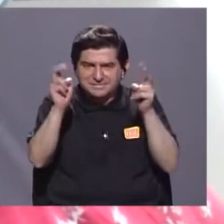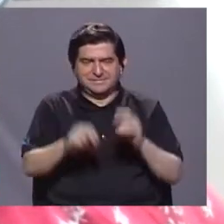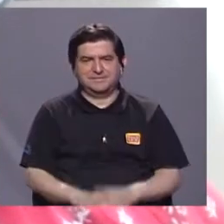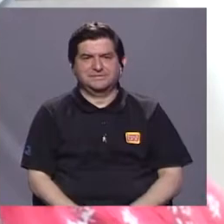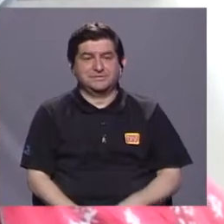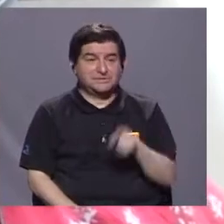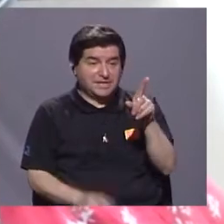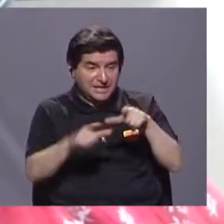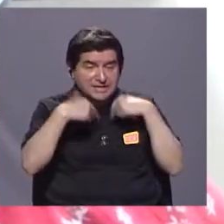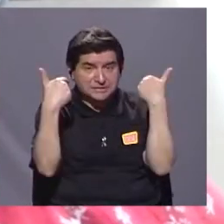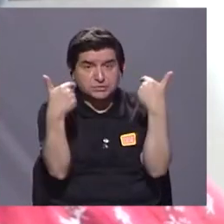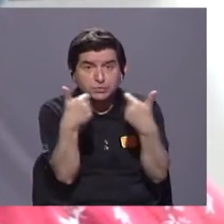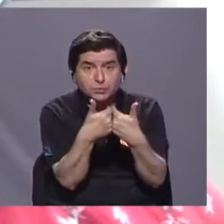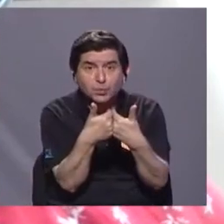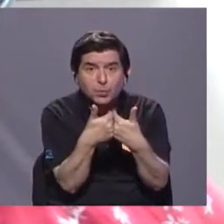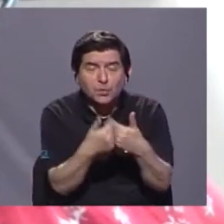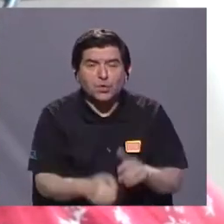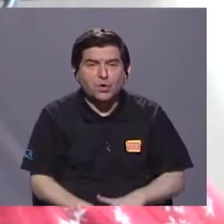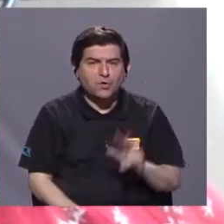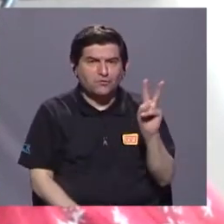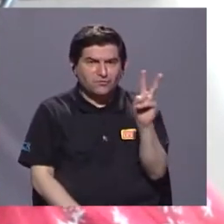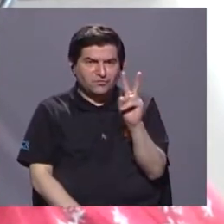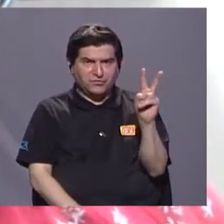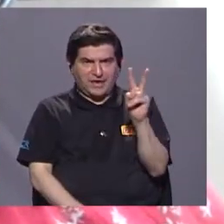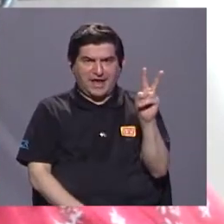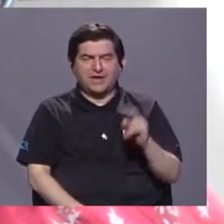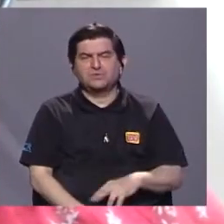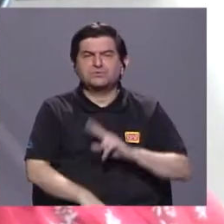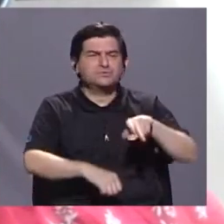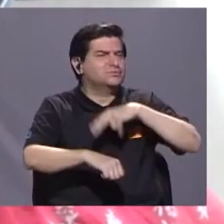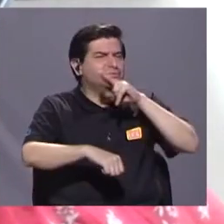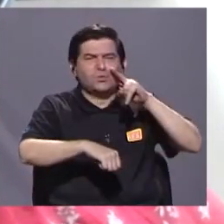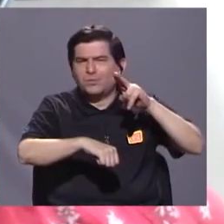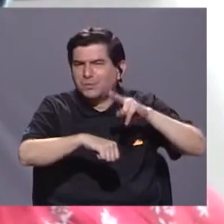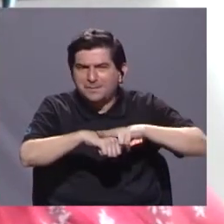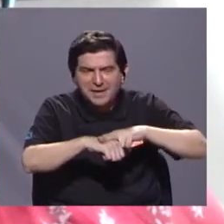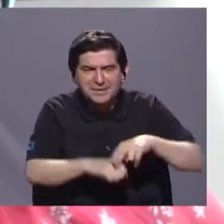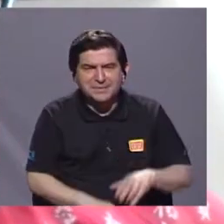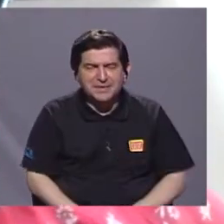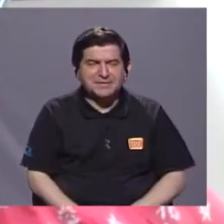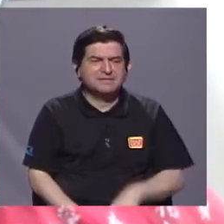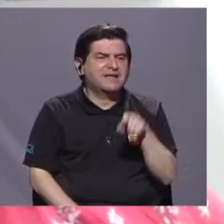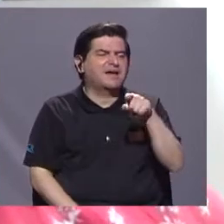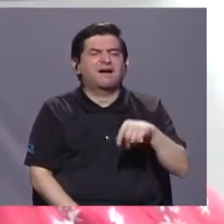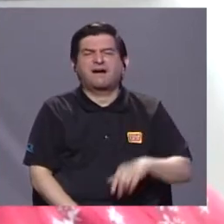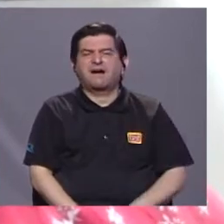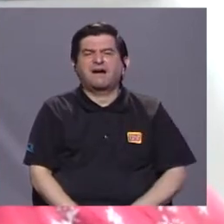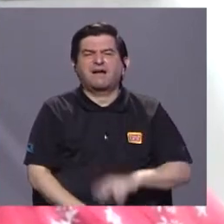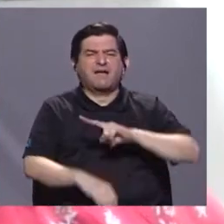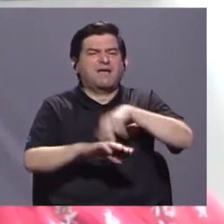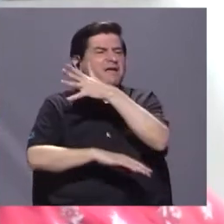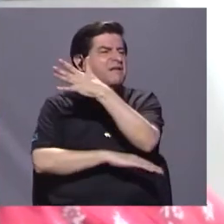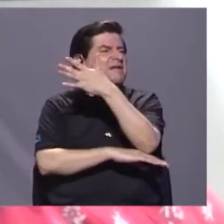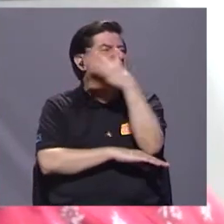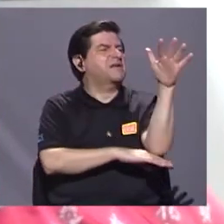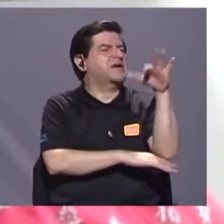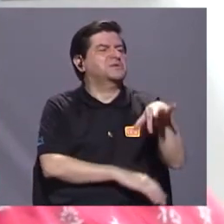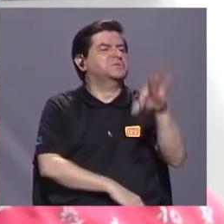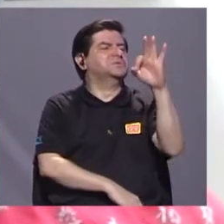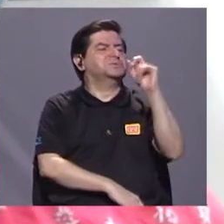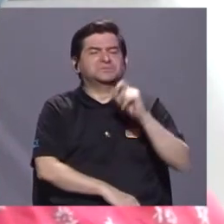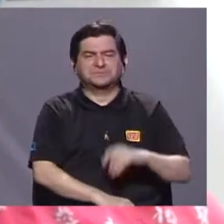son virus que están normalmente en vida silvestre entonces